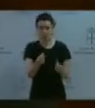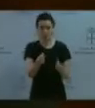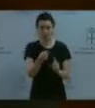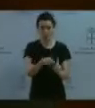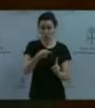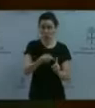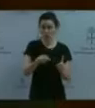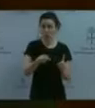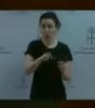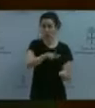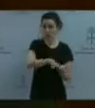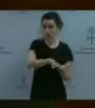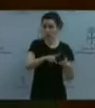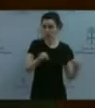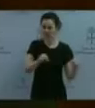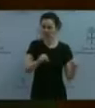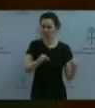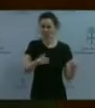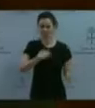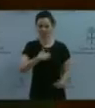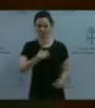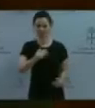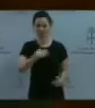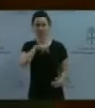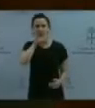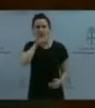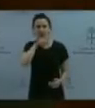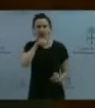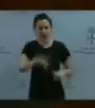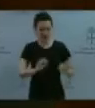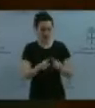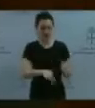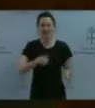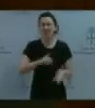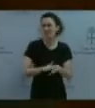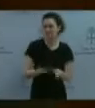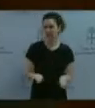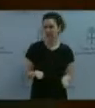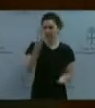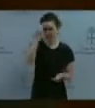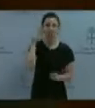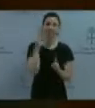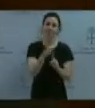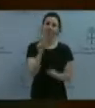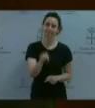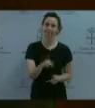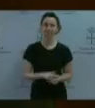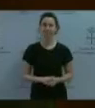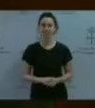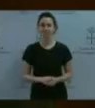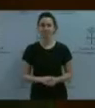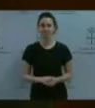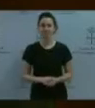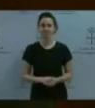asturiano, en esta Junta General. Ese parece que es el problema, ¿no? Como nos podría molestar que se editen